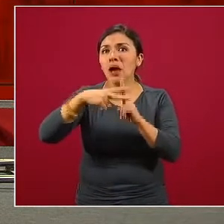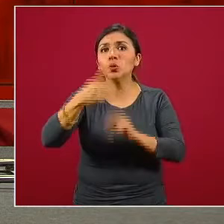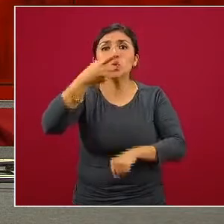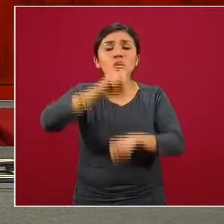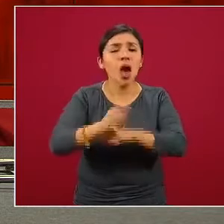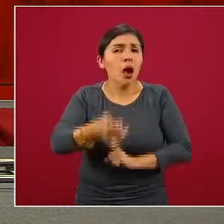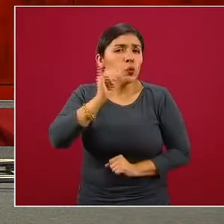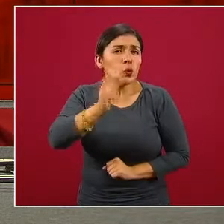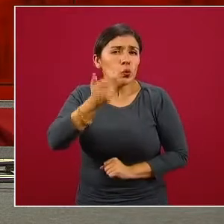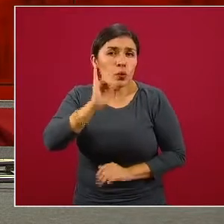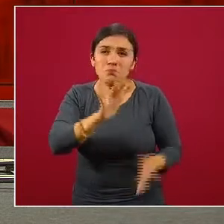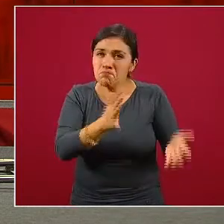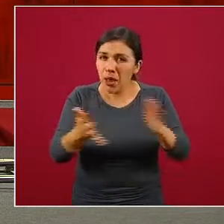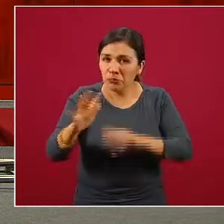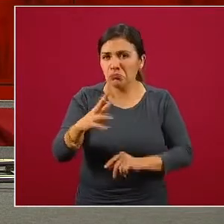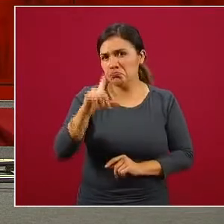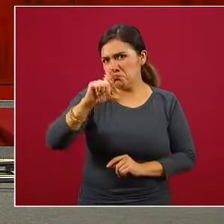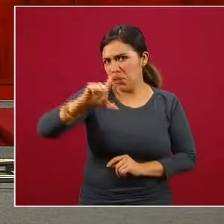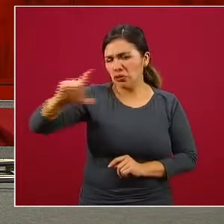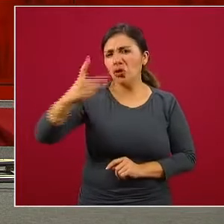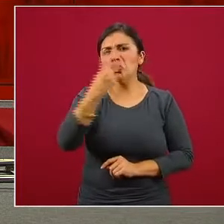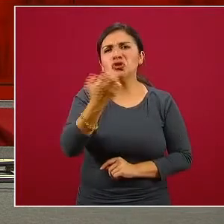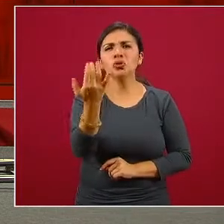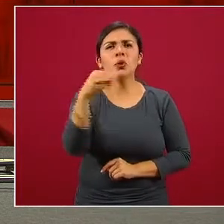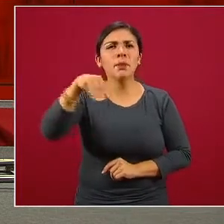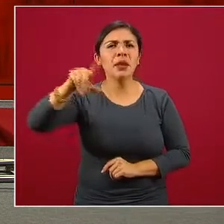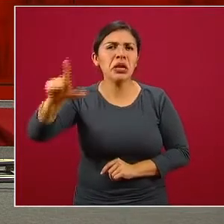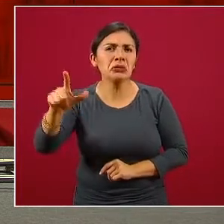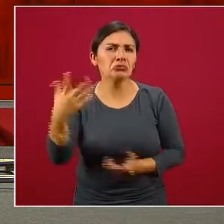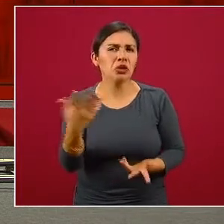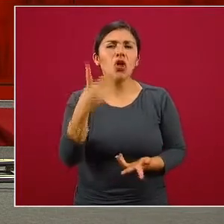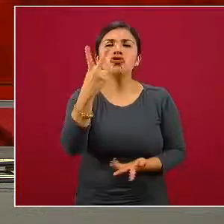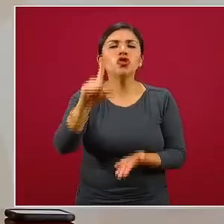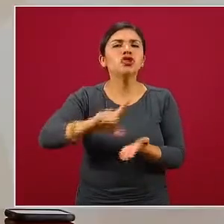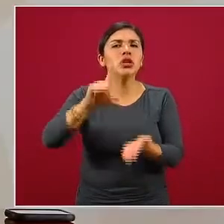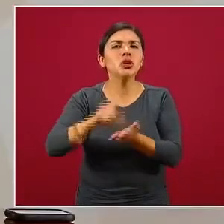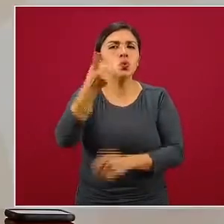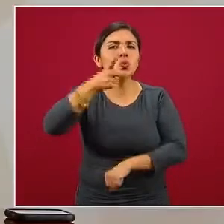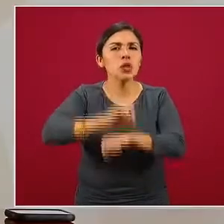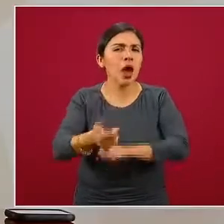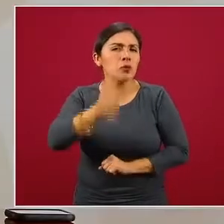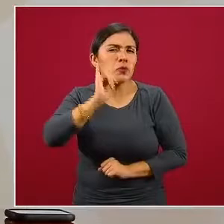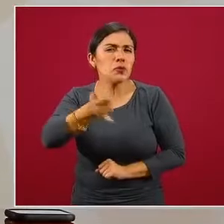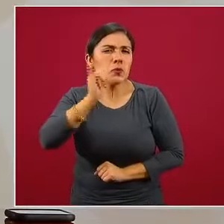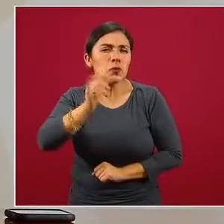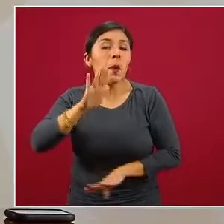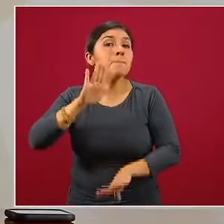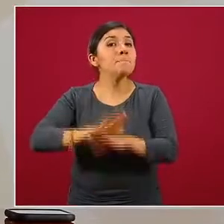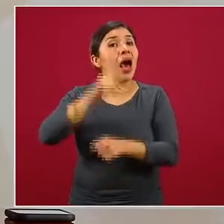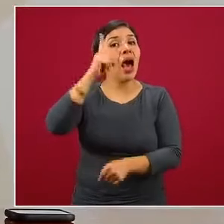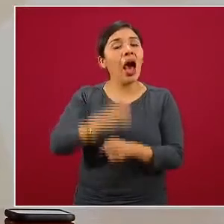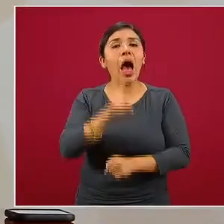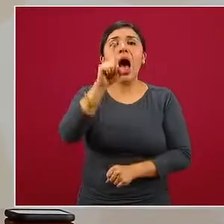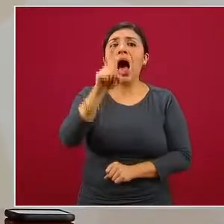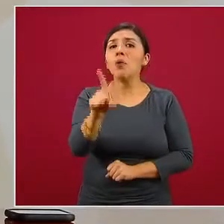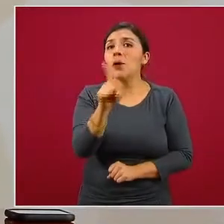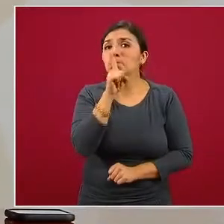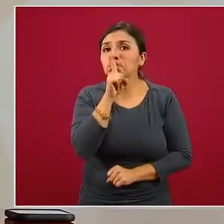día, vasos de 250 mililitros, es decir, 2 litros de agua al día, preferentemente agua